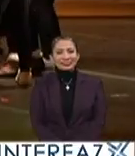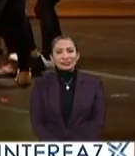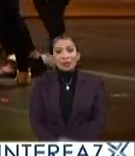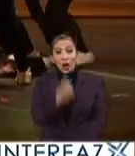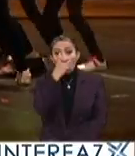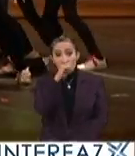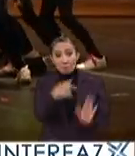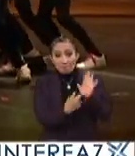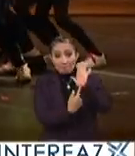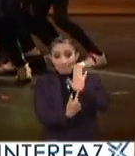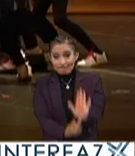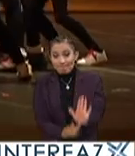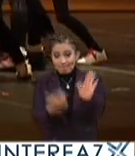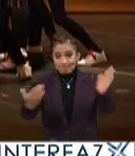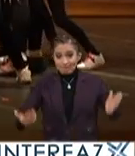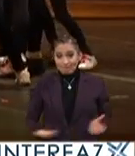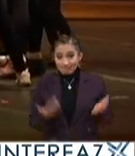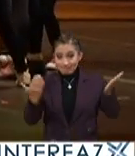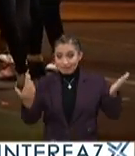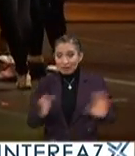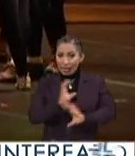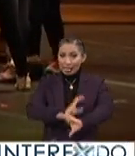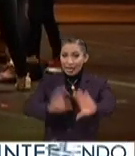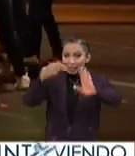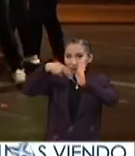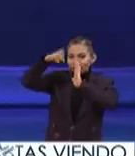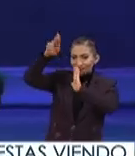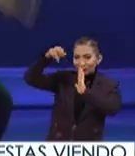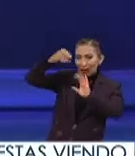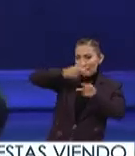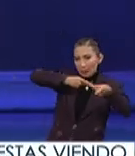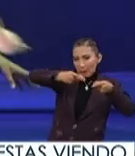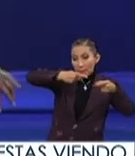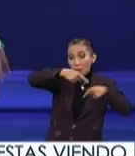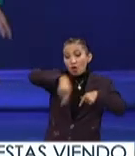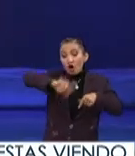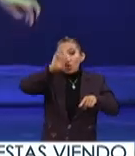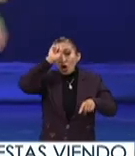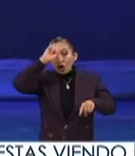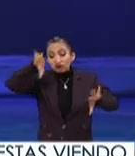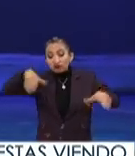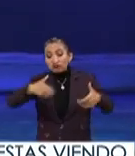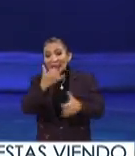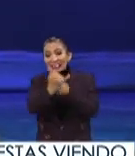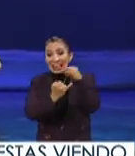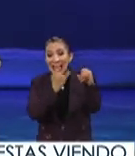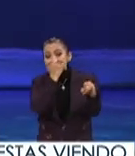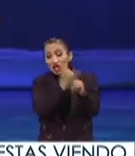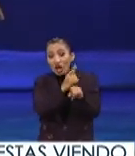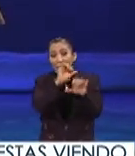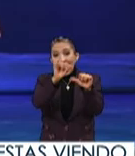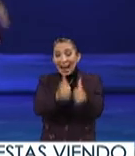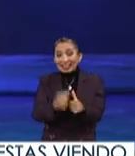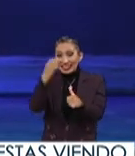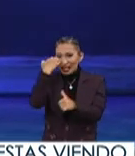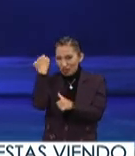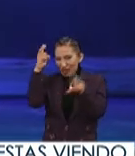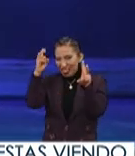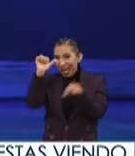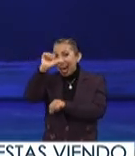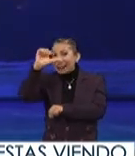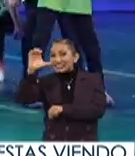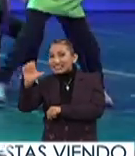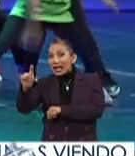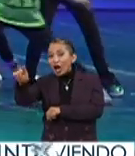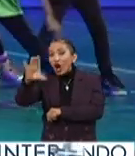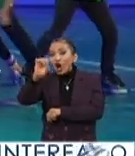Con una presentación de danza, canto y pintura organizada por el Consorcio Internacional Arte y Escuela